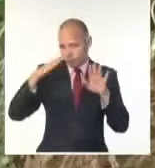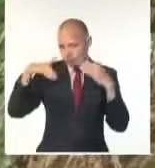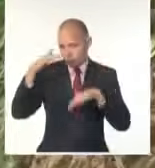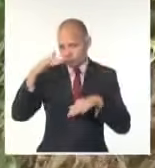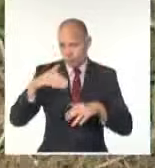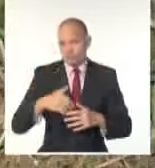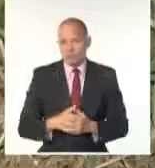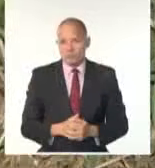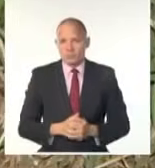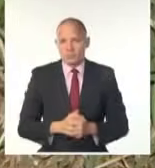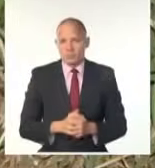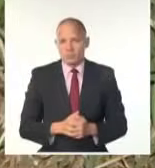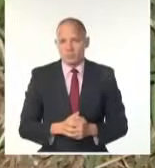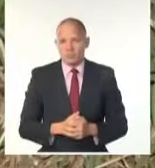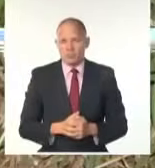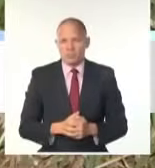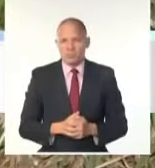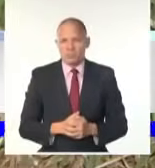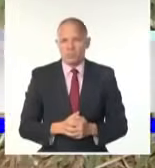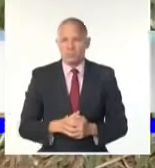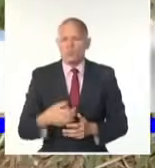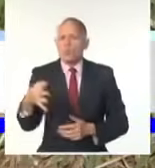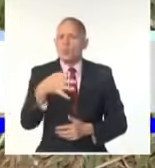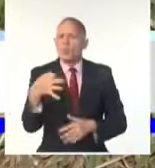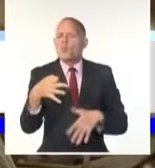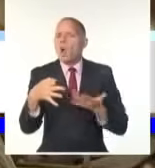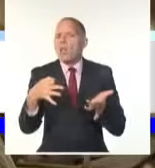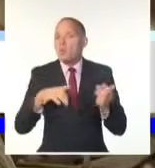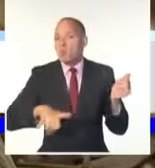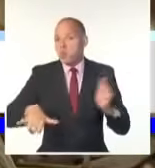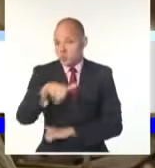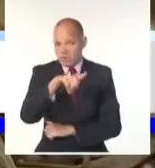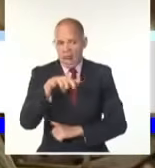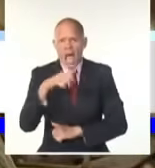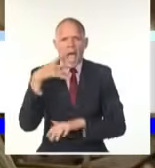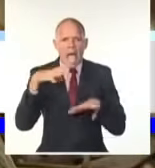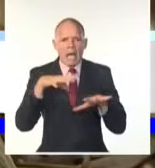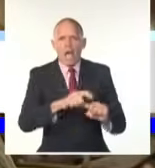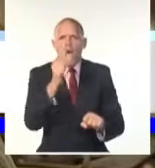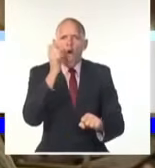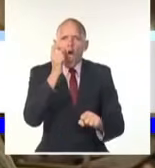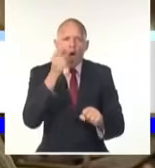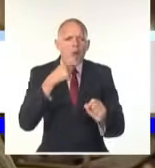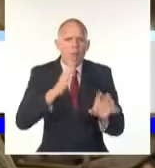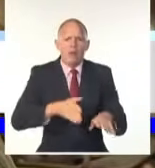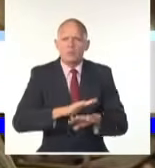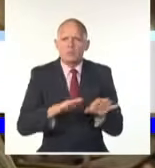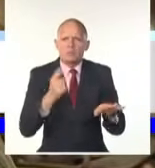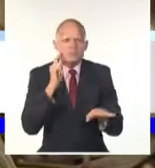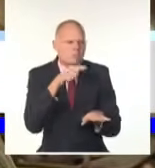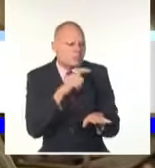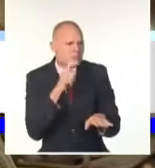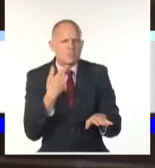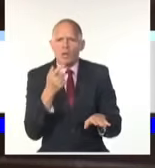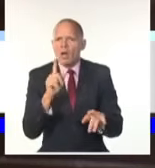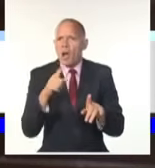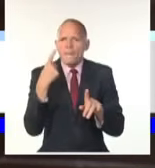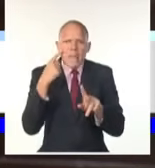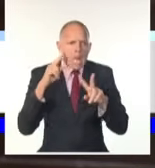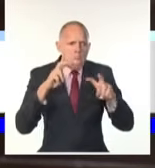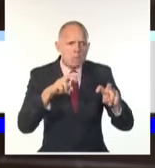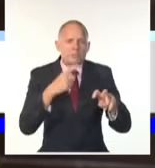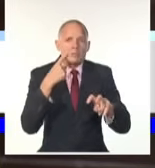El hallazgo de un muerto en el municipio capitalino de Boyeros reveló una trama de asesinato, tráfico de personas y receptación.